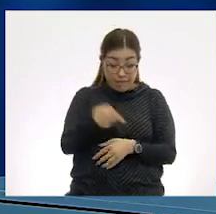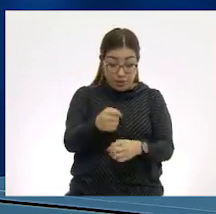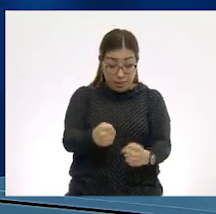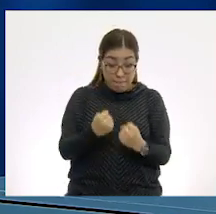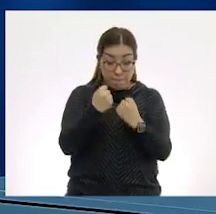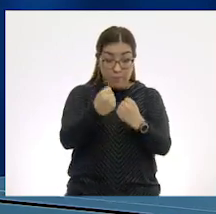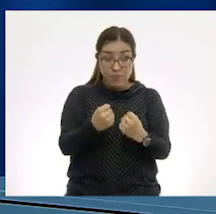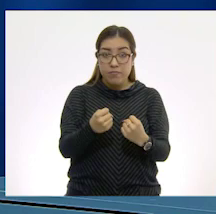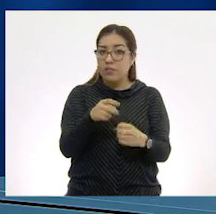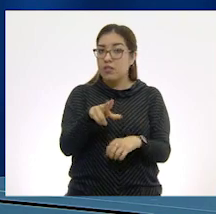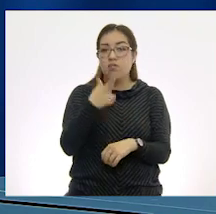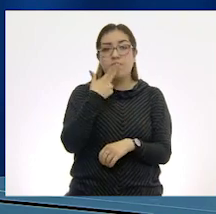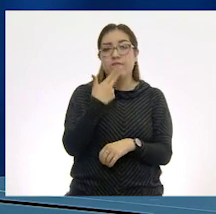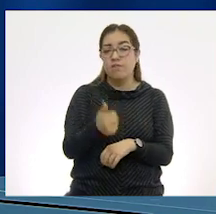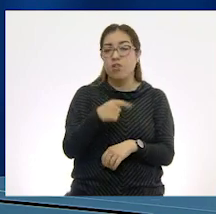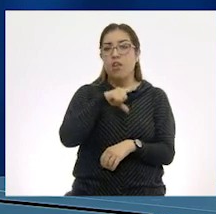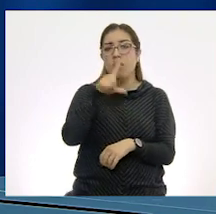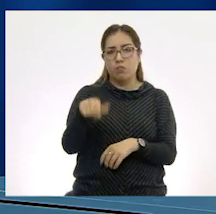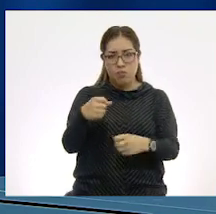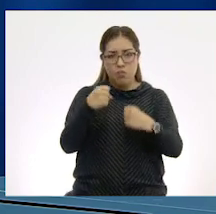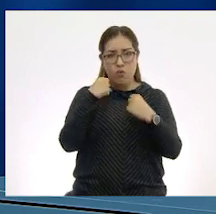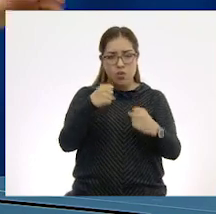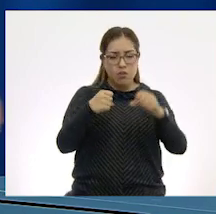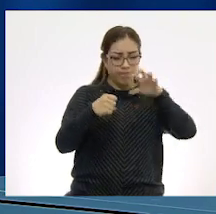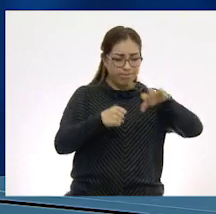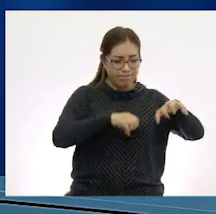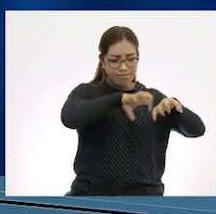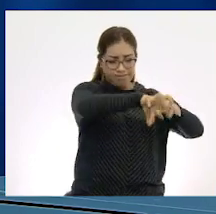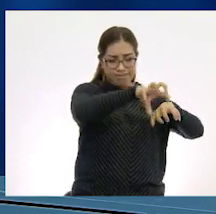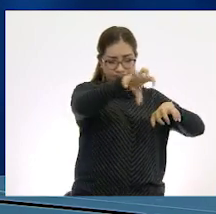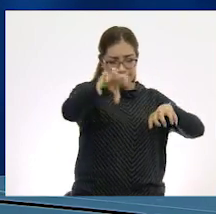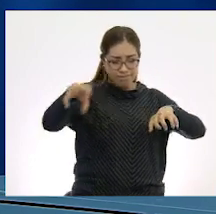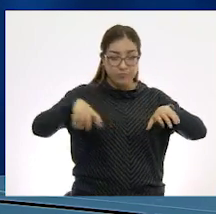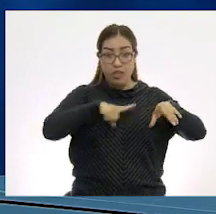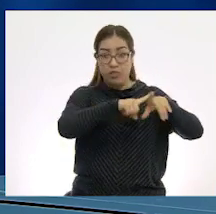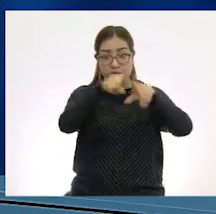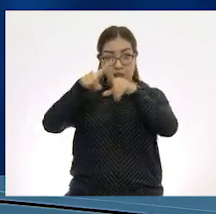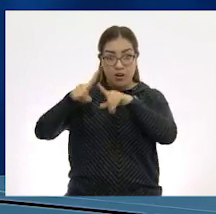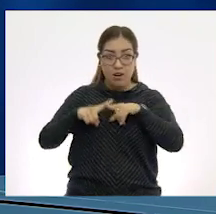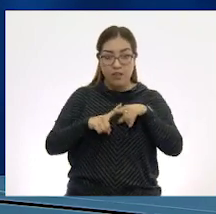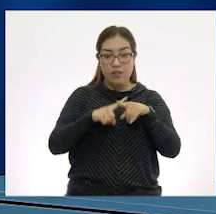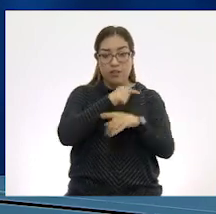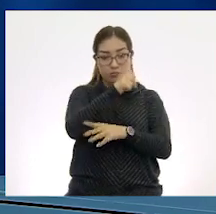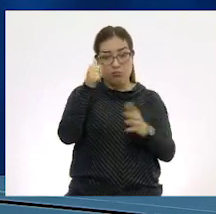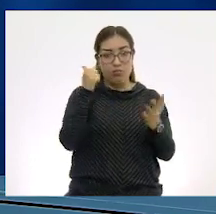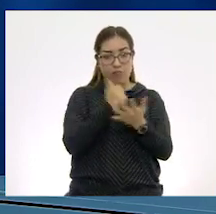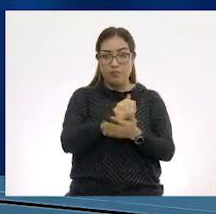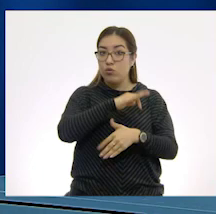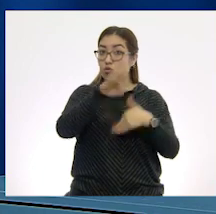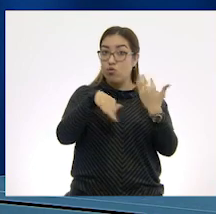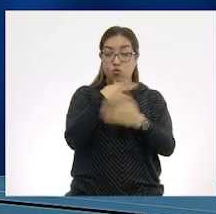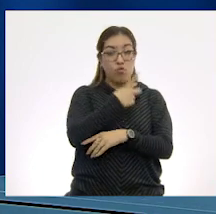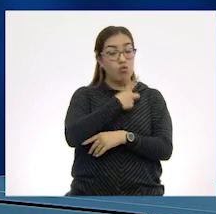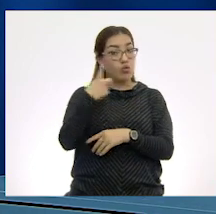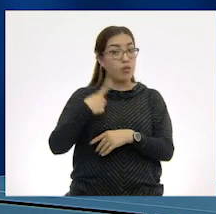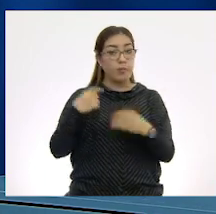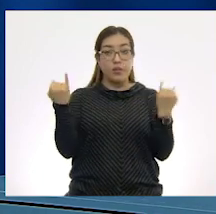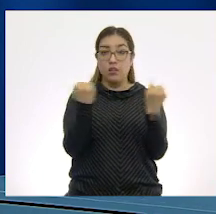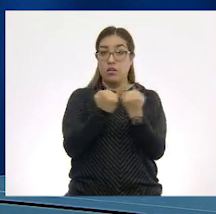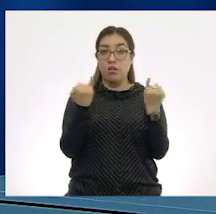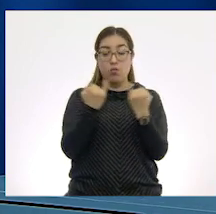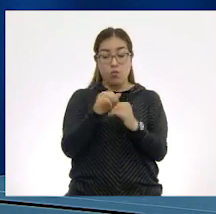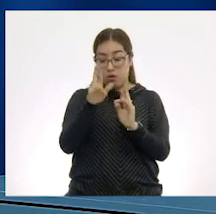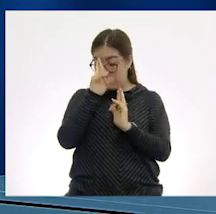lo que empezaron a repartir el poder en las diferentes provincias. Pero todos debían seguir rindiendo lealtad